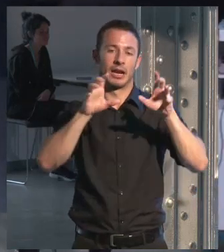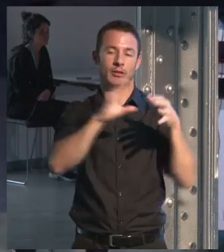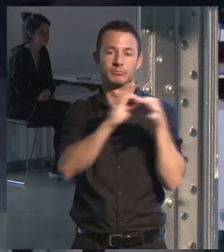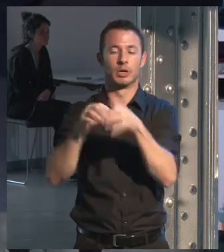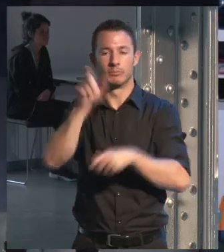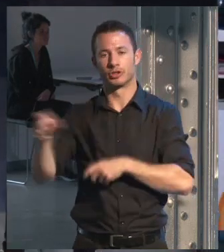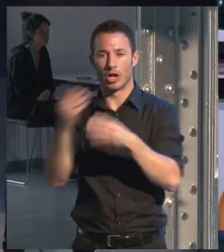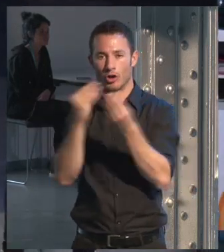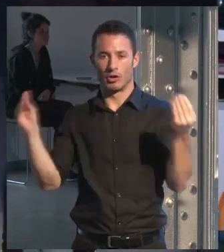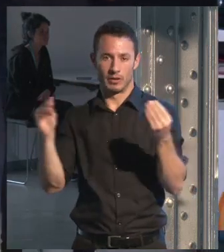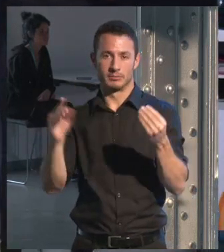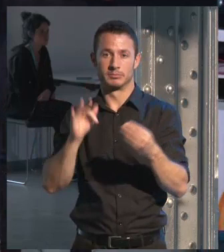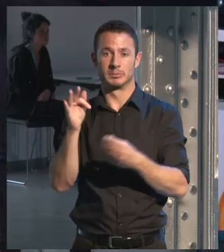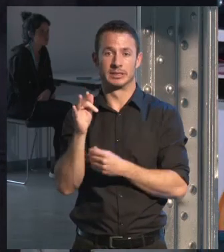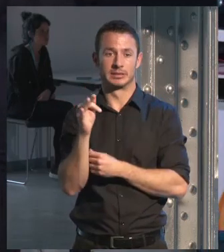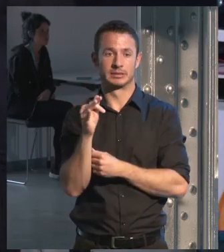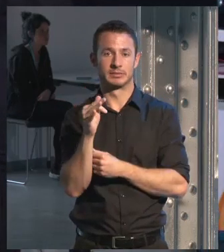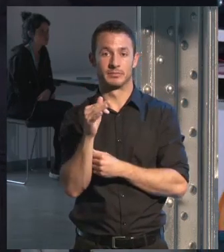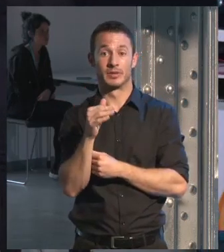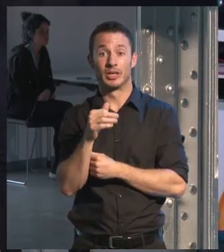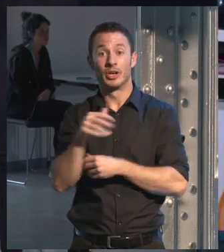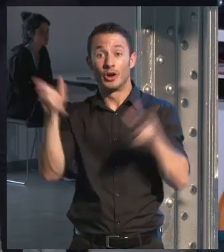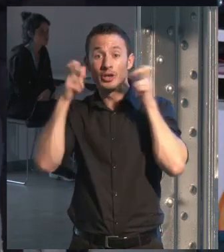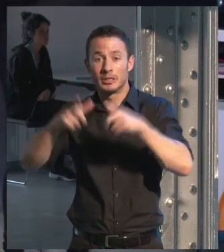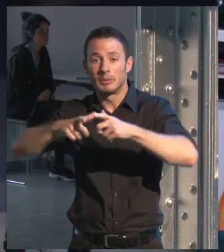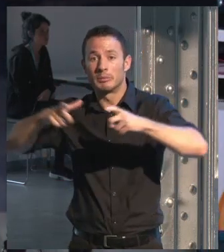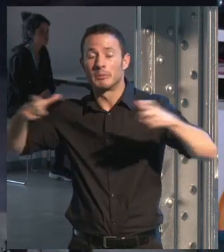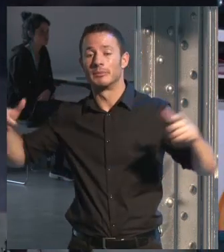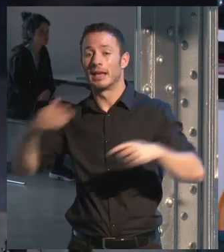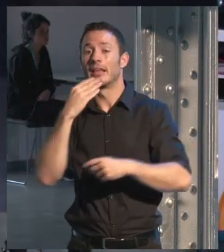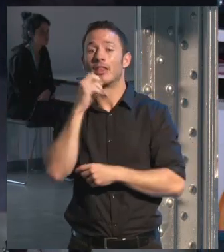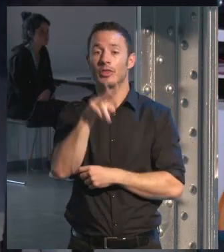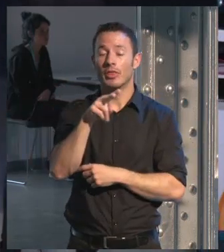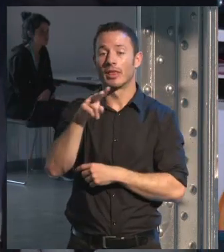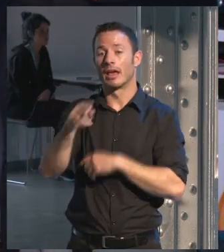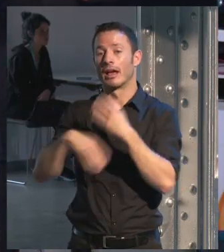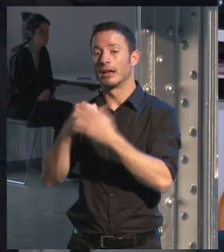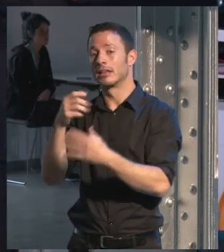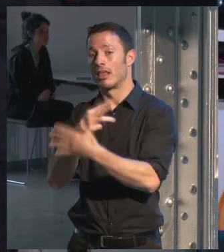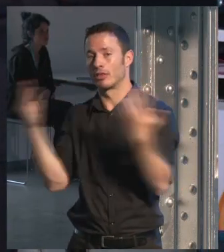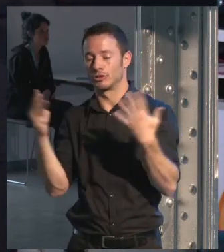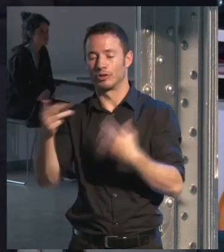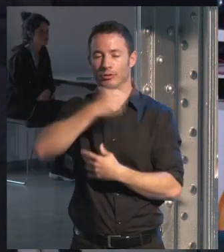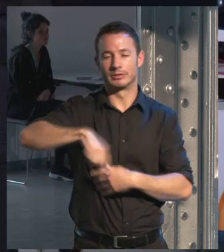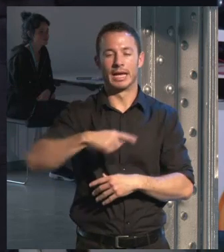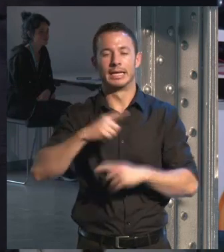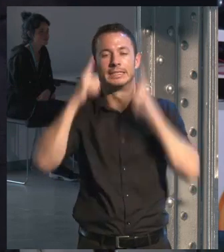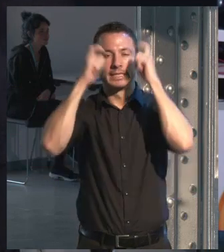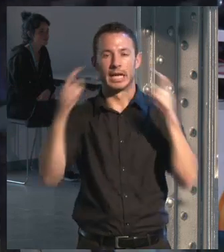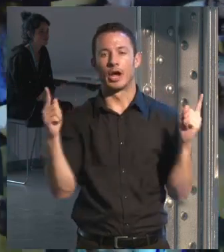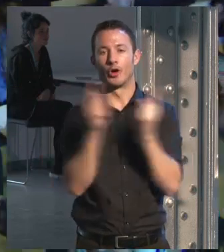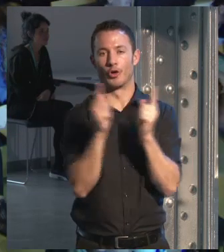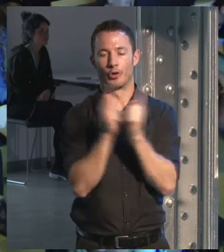y además es la que más crece entre los chavales de entre 12 y 18 años. Vamos a ser rápidos, vamos a ser todo lo breves que podamos